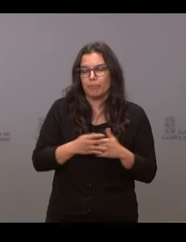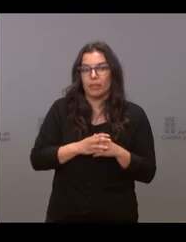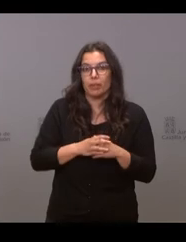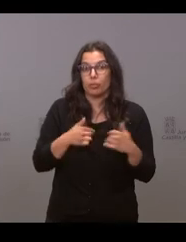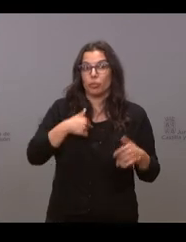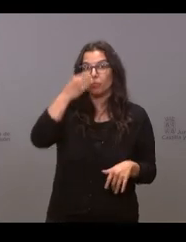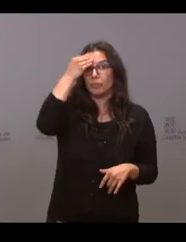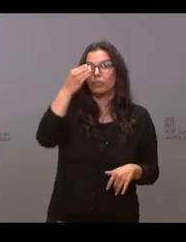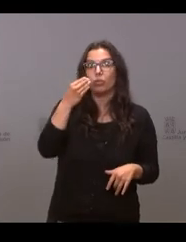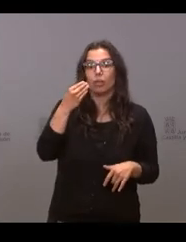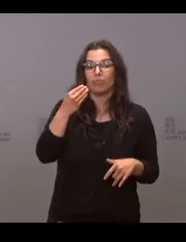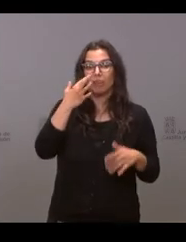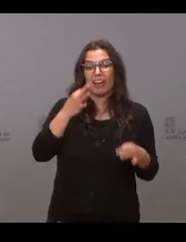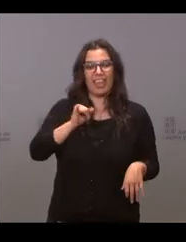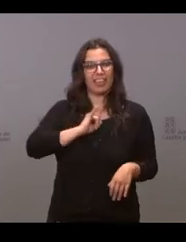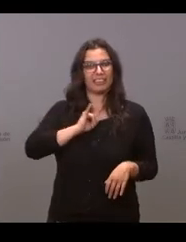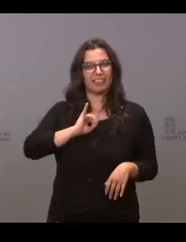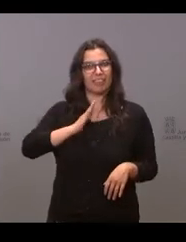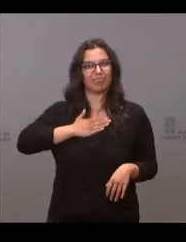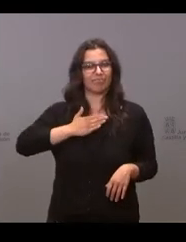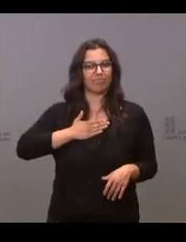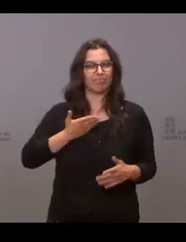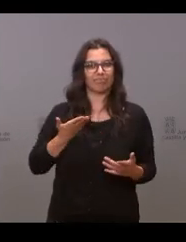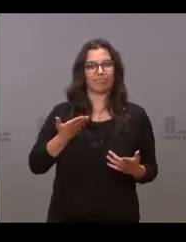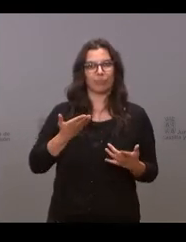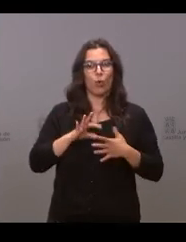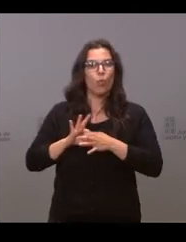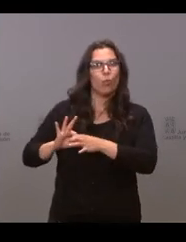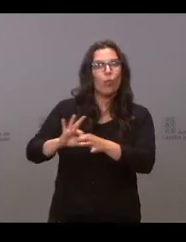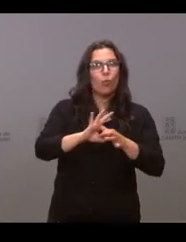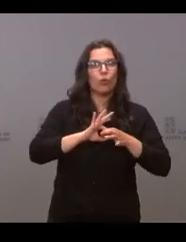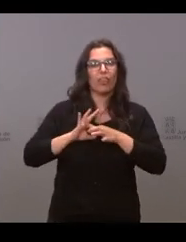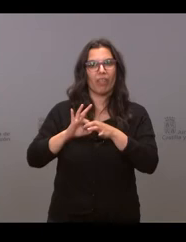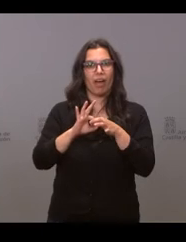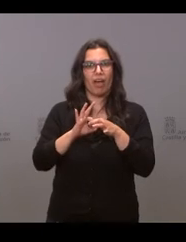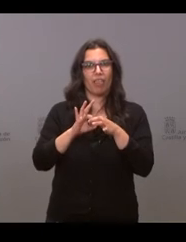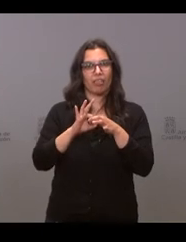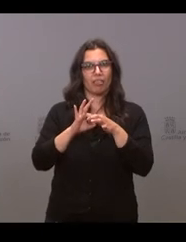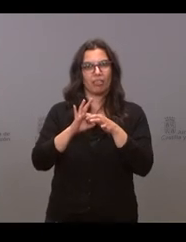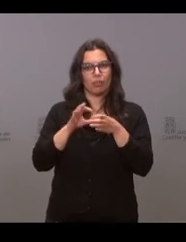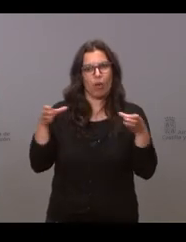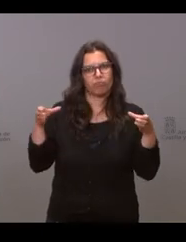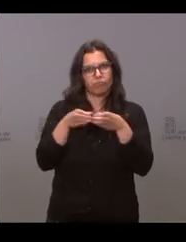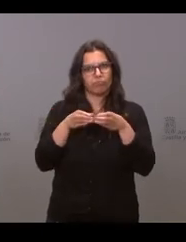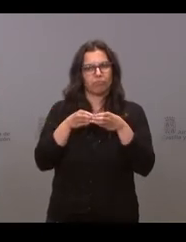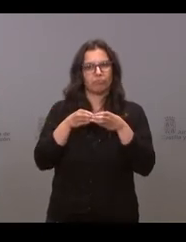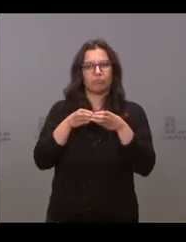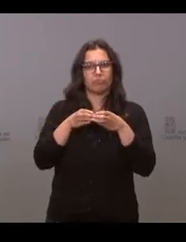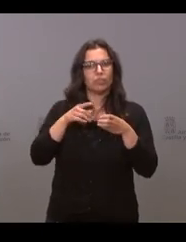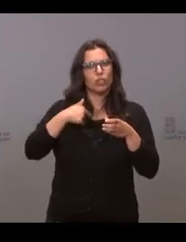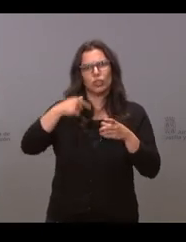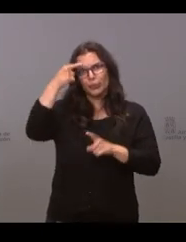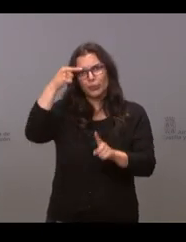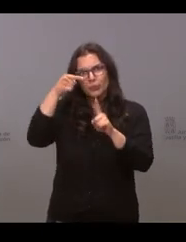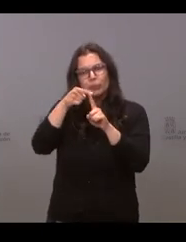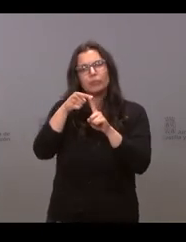esa seña de identidad de la unidad y de la cohesión que es lo que siempre he trabajado y lo que siempre